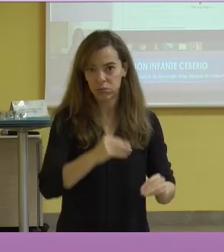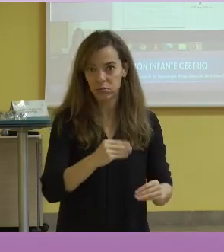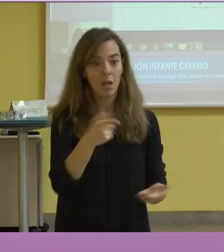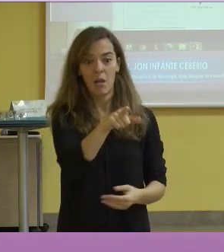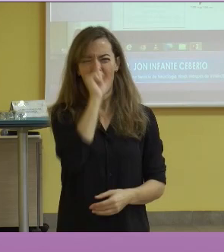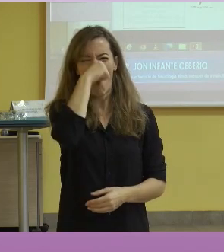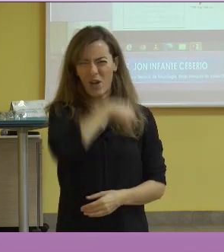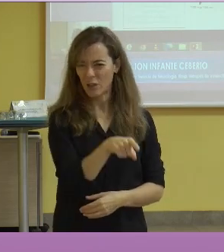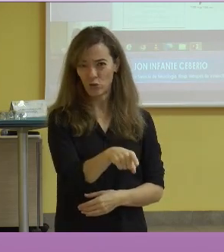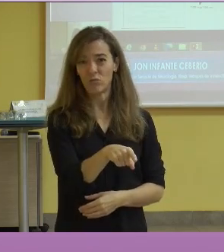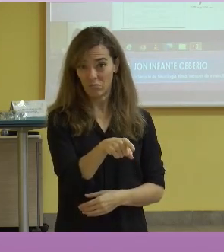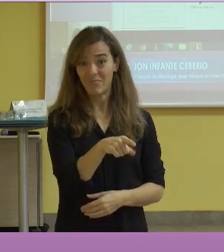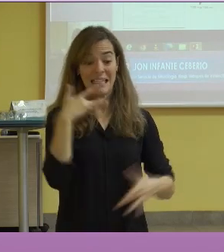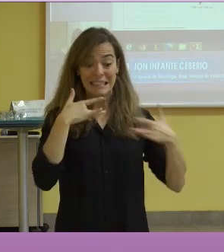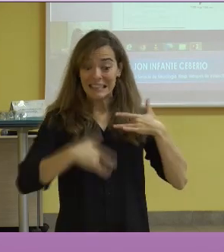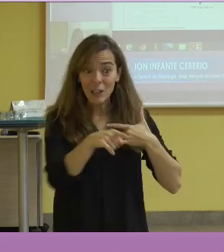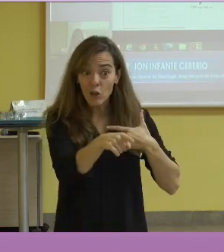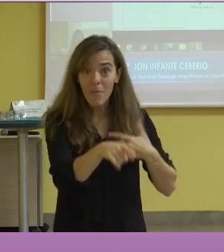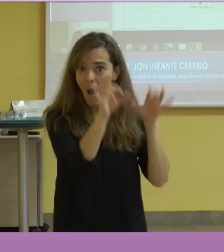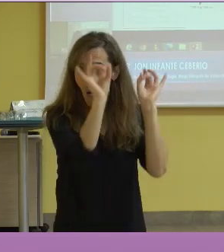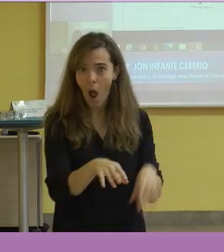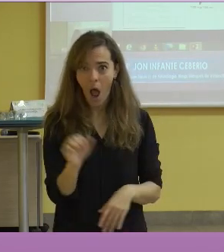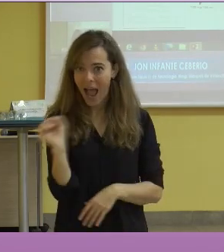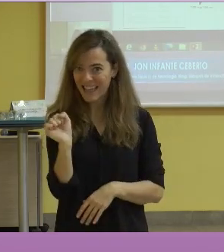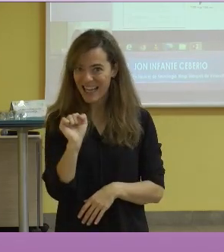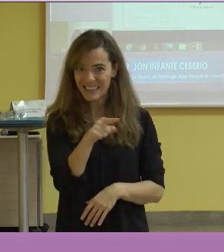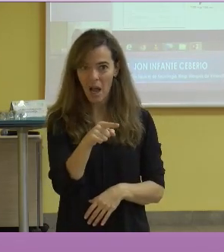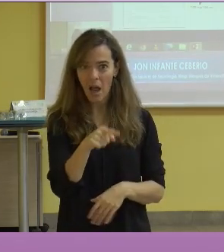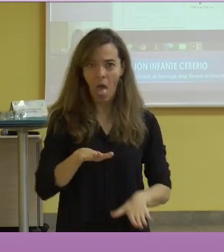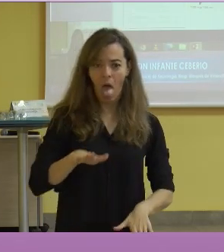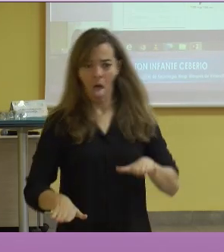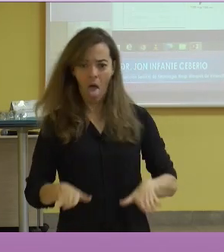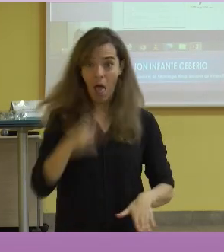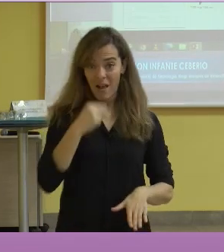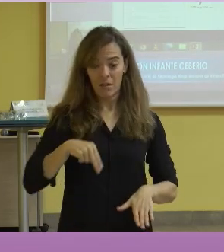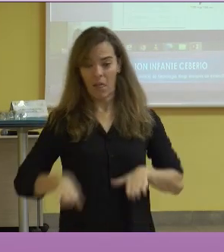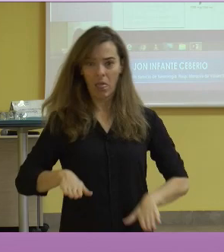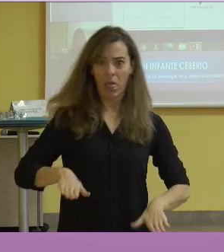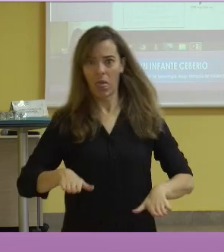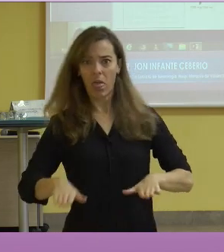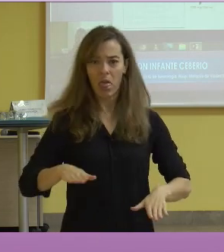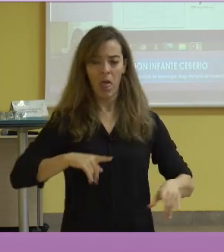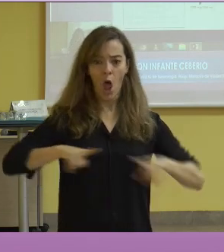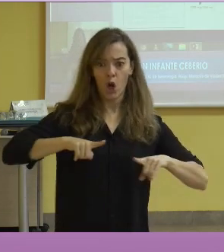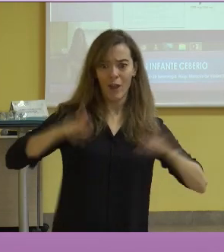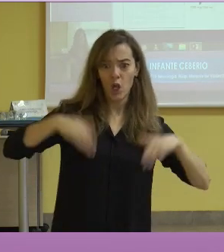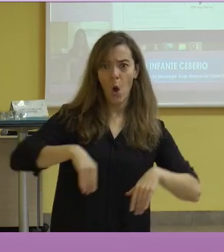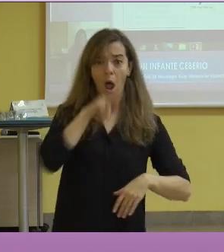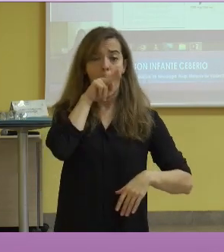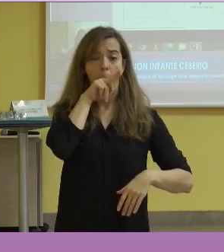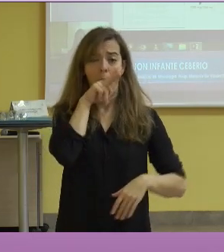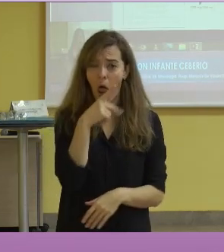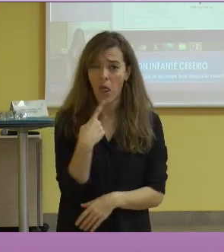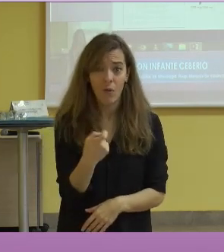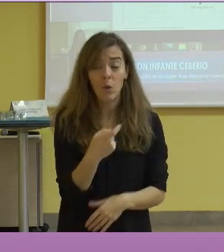borracho, los síntomas son los de una ataxia. Hay inestabilidad para caminar, hay temblor, hay descoordinación, dificultad para el habla, ¿no?